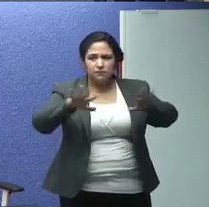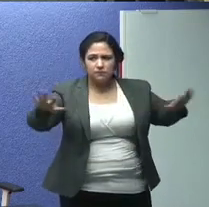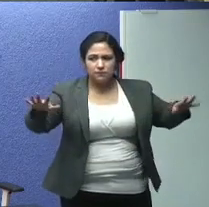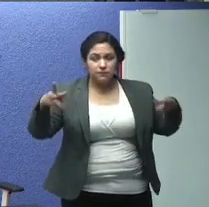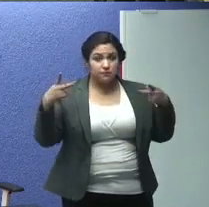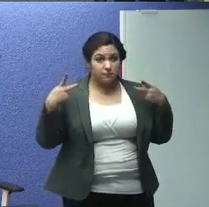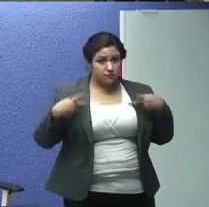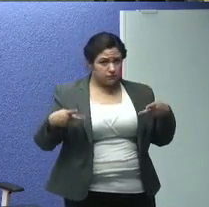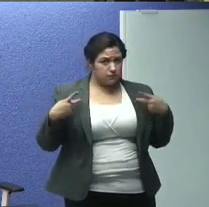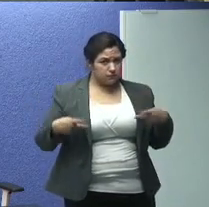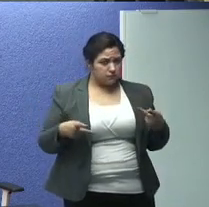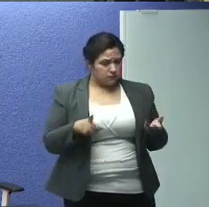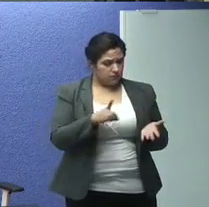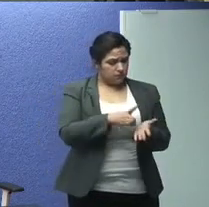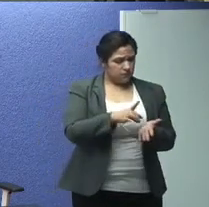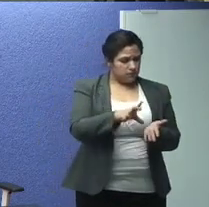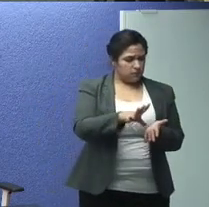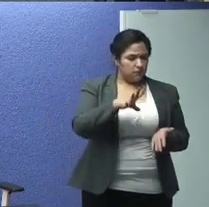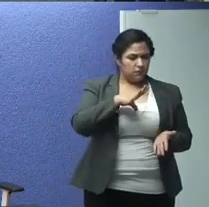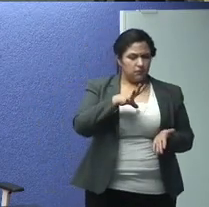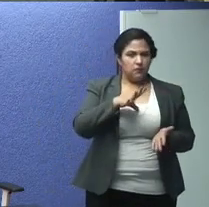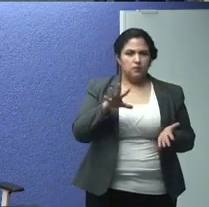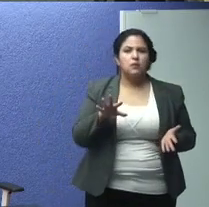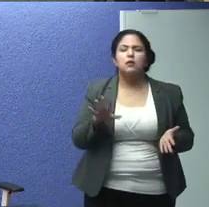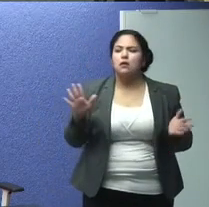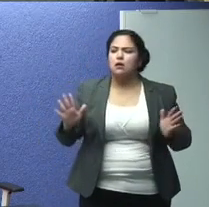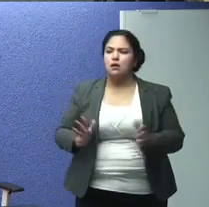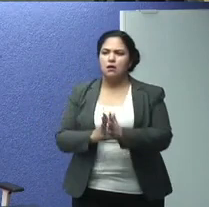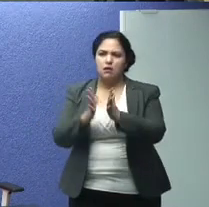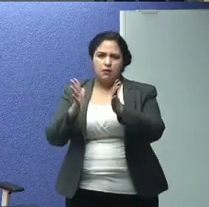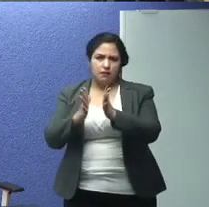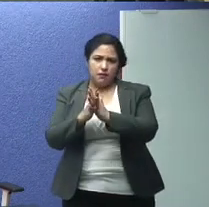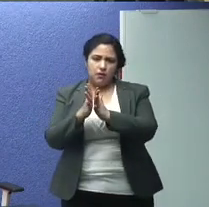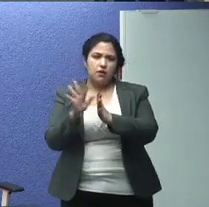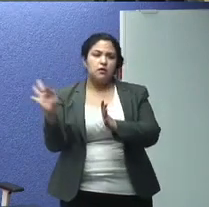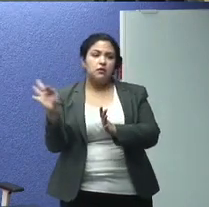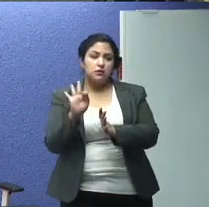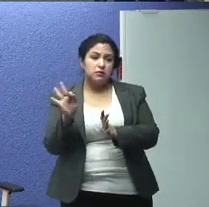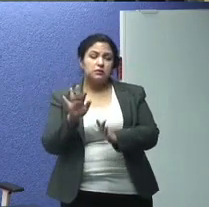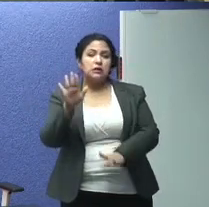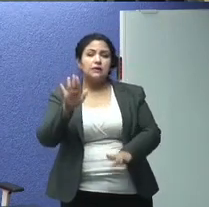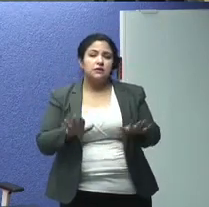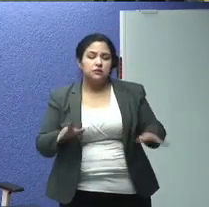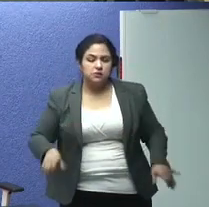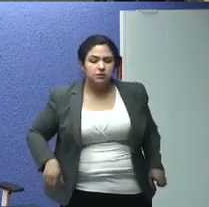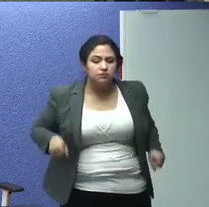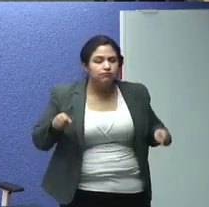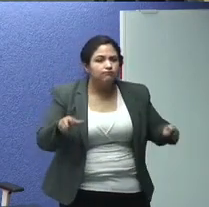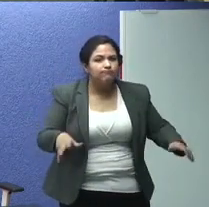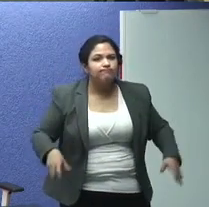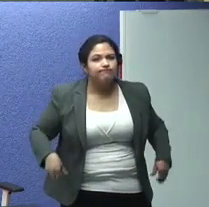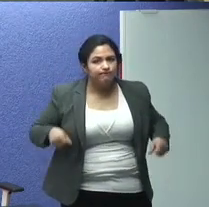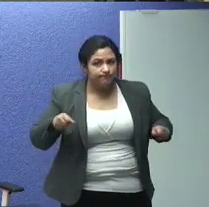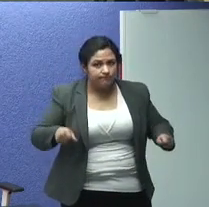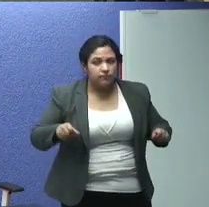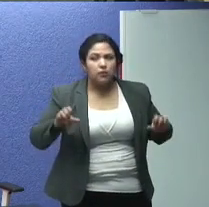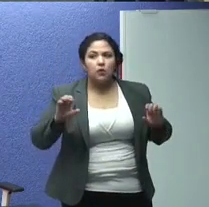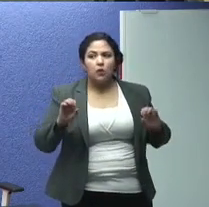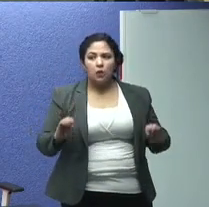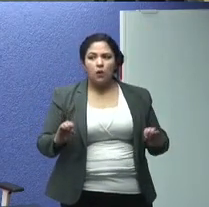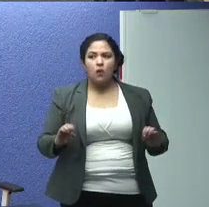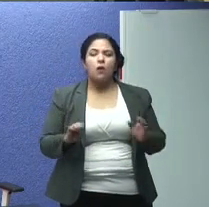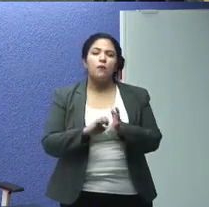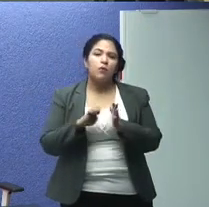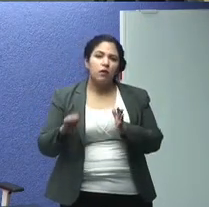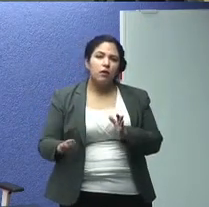que han participado, ¿no? De personas que no tienen mucha movilidad, que usan silla de ruedas o de personas